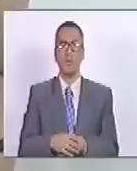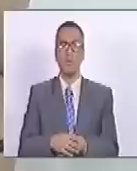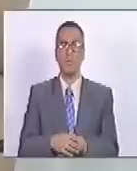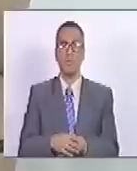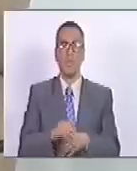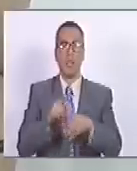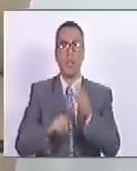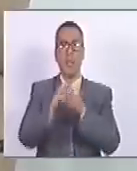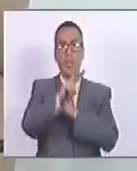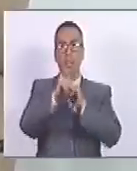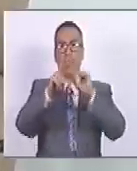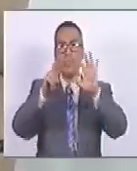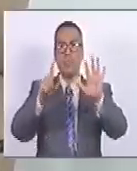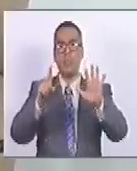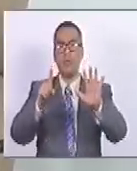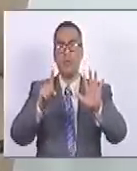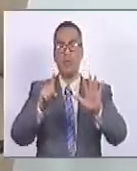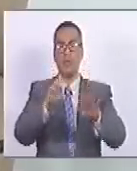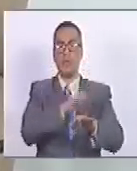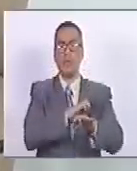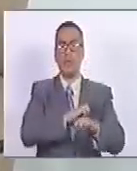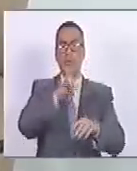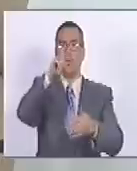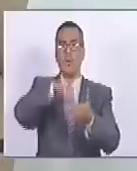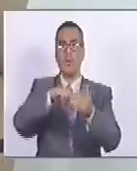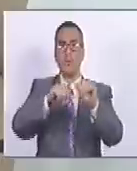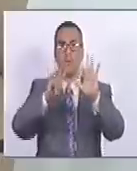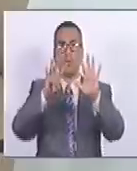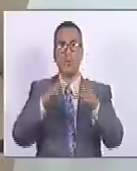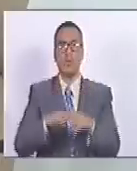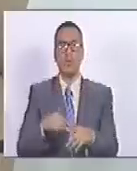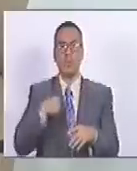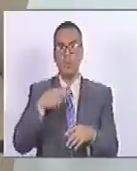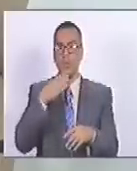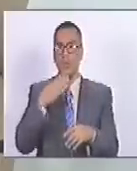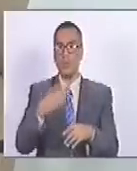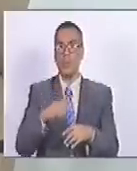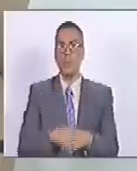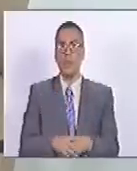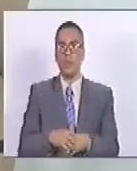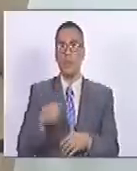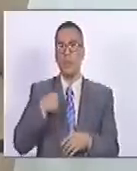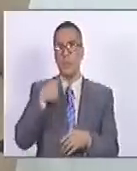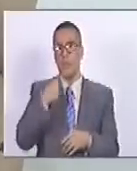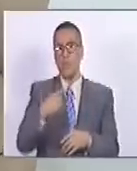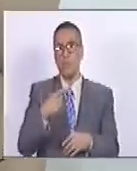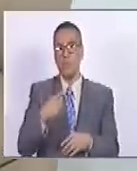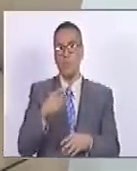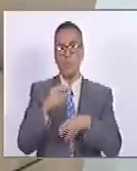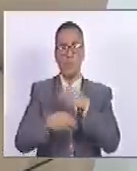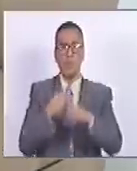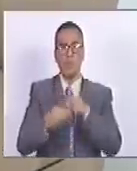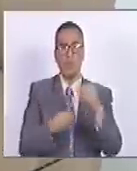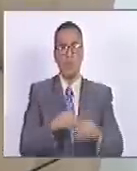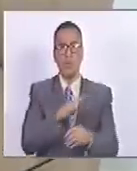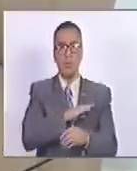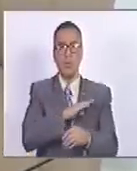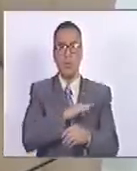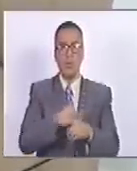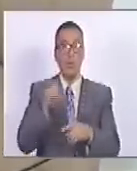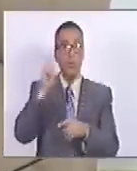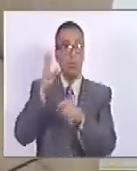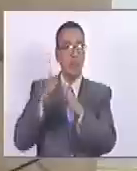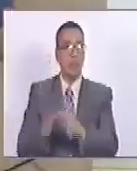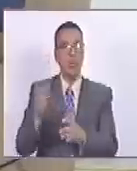el 26 de enero del año 2019, pedimos, por supuesto refiriéndose a su colonia Venezuela,